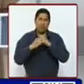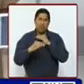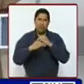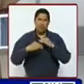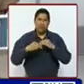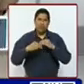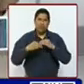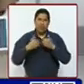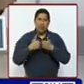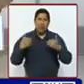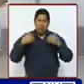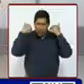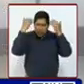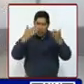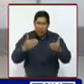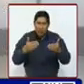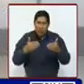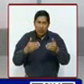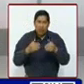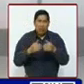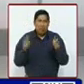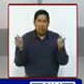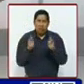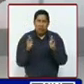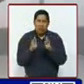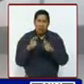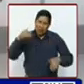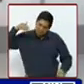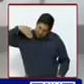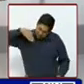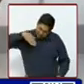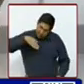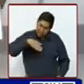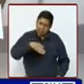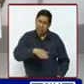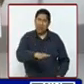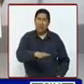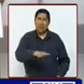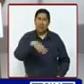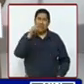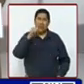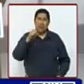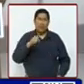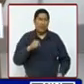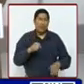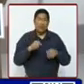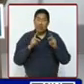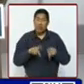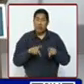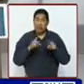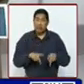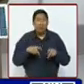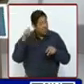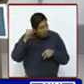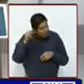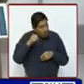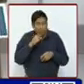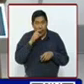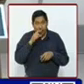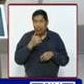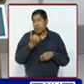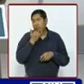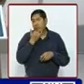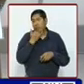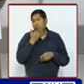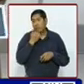minibús. Aparte en una calle tan angosta, sí, embajada, embajada en pendiente y con pasajeros. Con pasajeros, puede